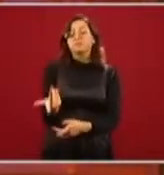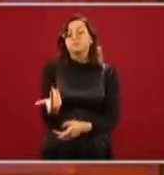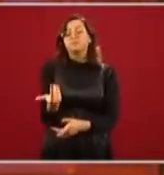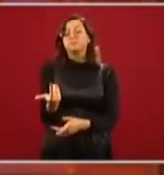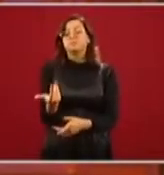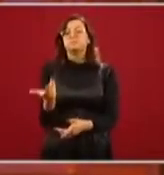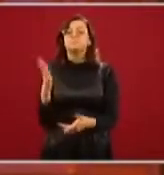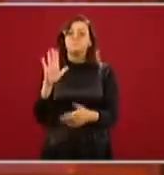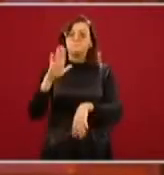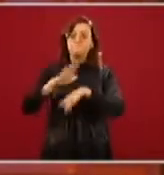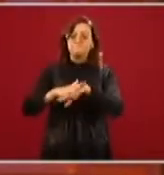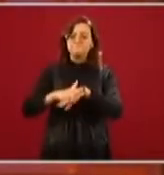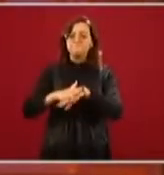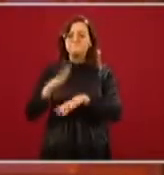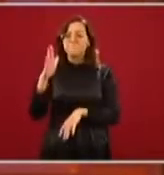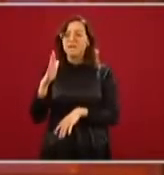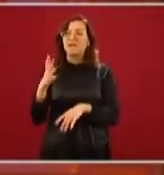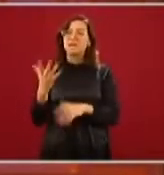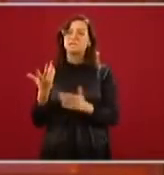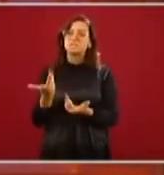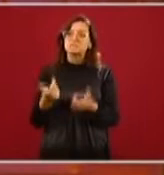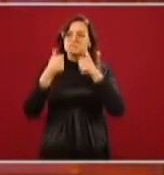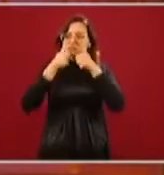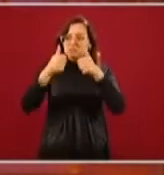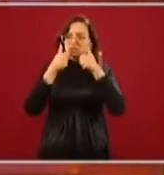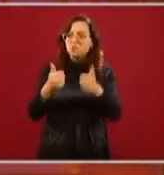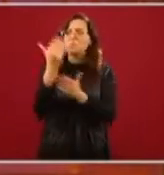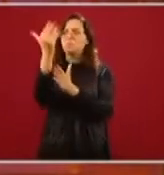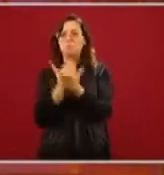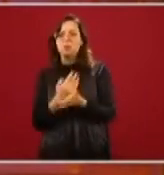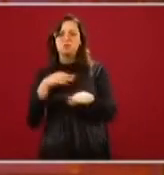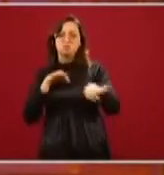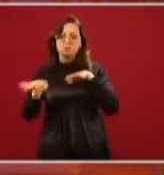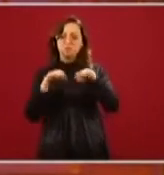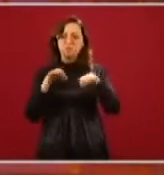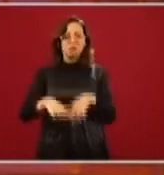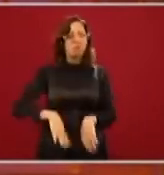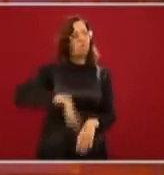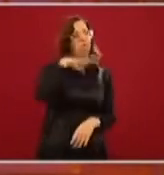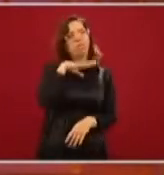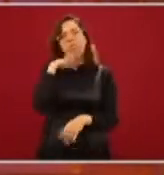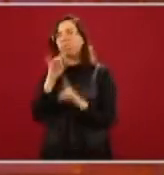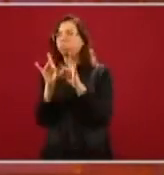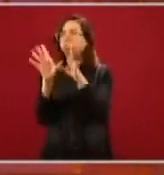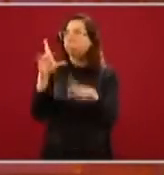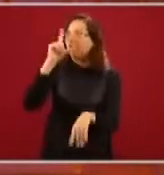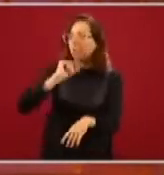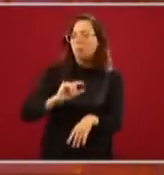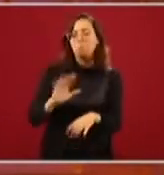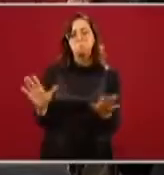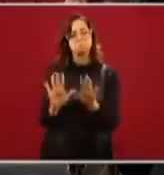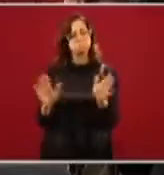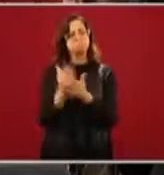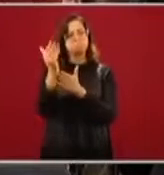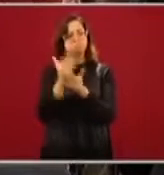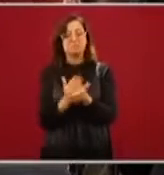la fatiga, se reduce las posibilidades de distracciones, y para los controladores de tráfico aéreo también, que en el caso de la Ciudad de México tienen